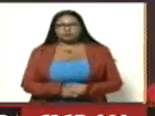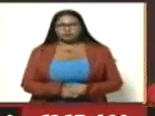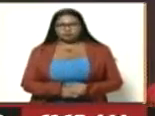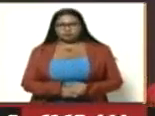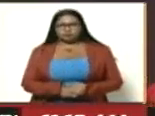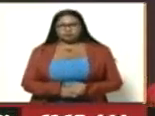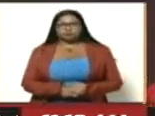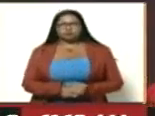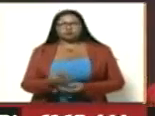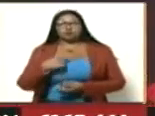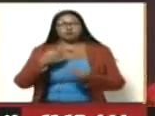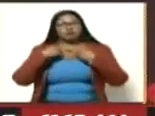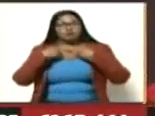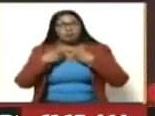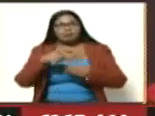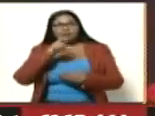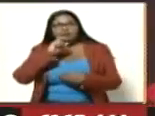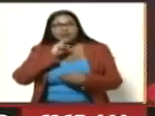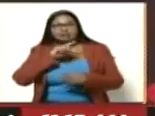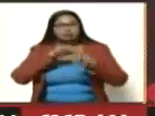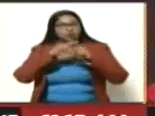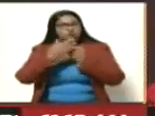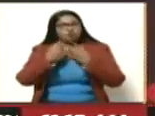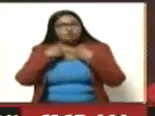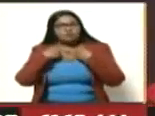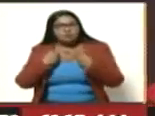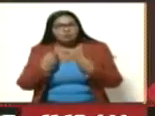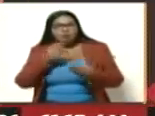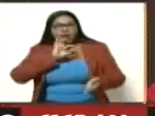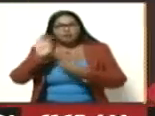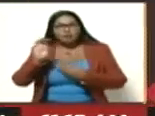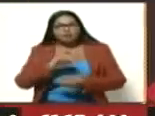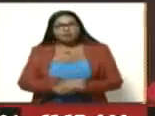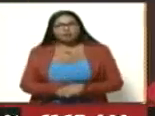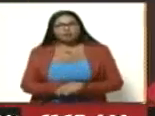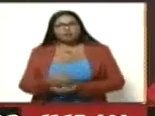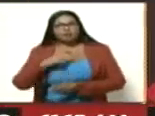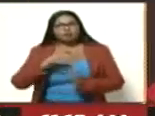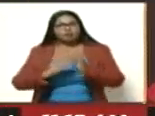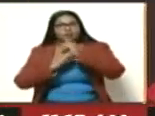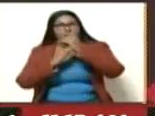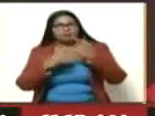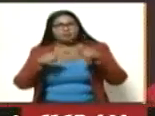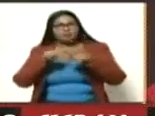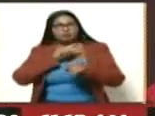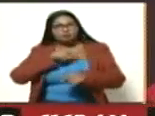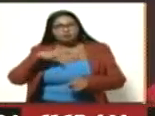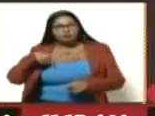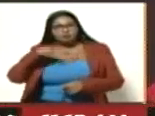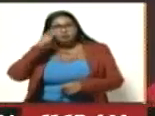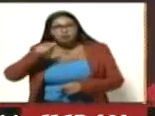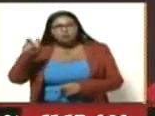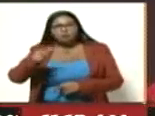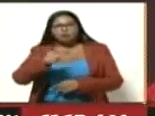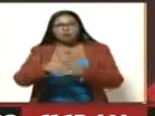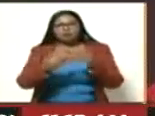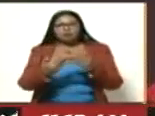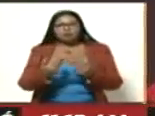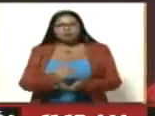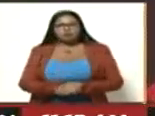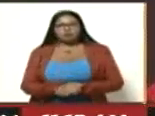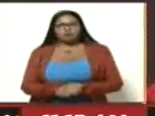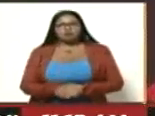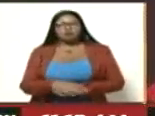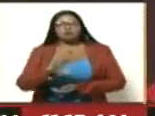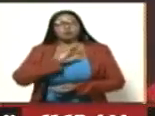momentos tan difíciles para la patria, para el comandante, para el pueblo y para uno en lo personal